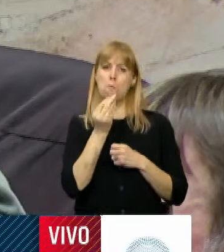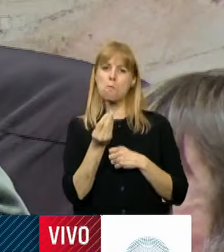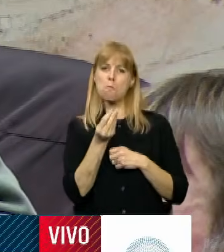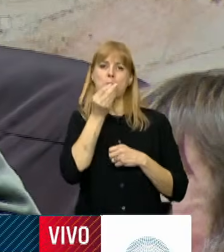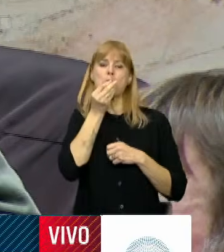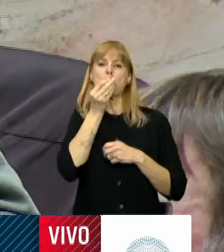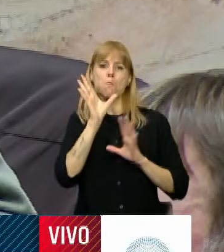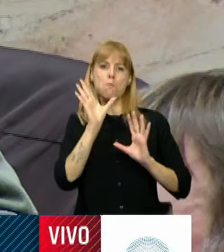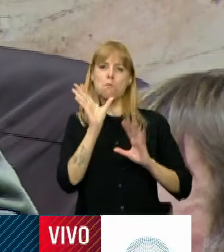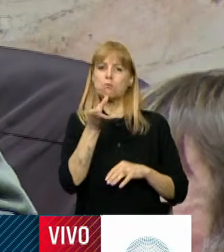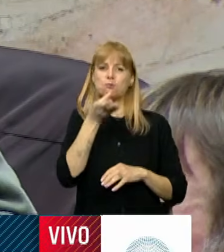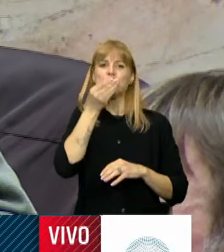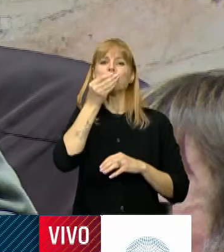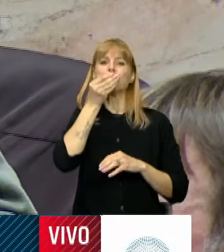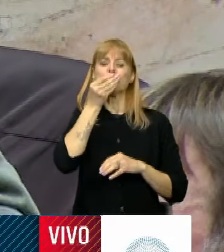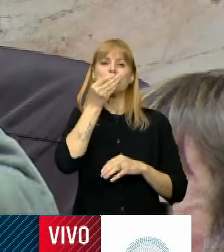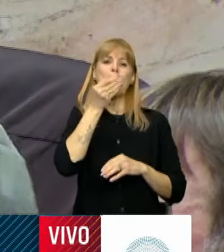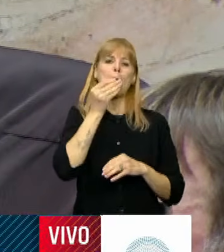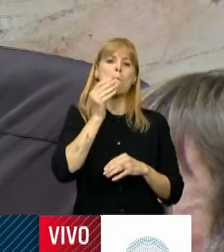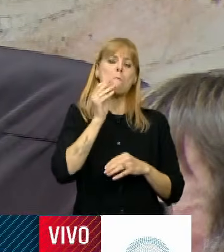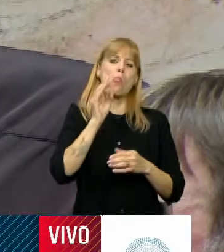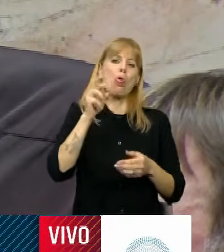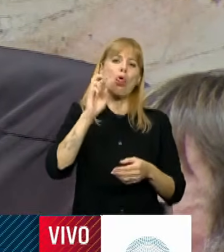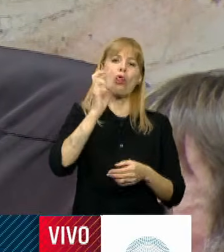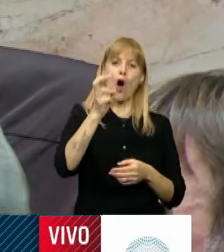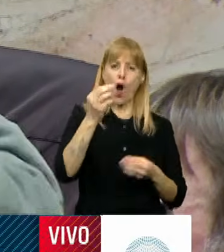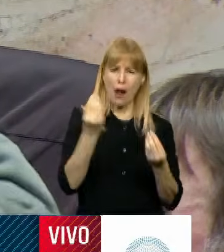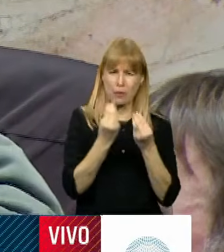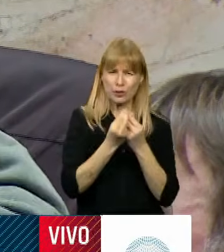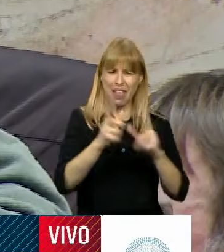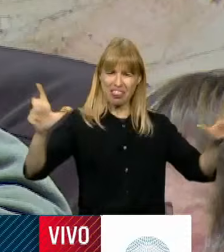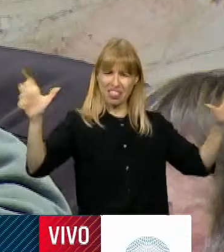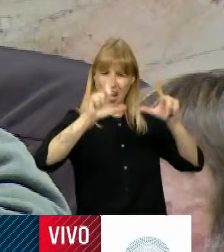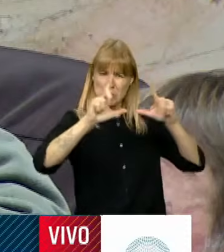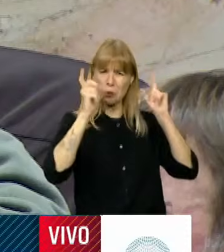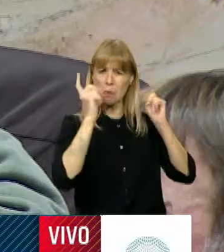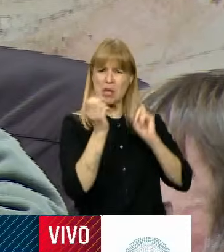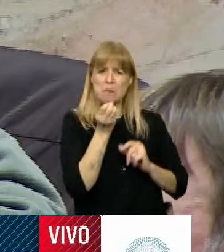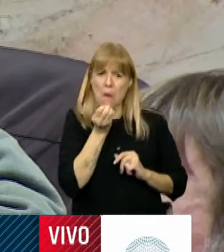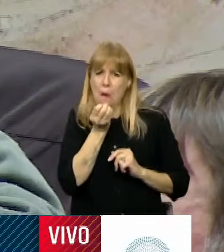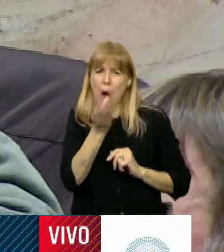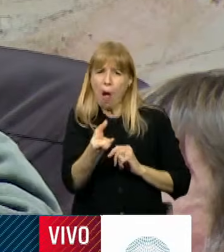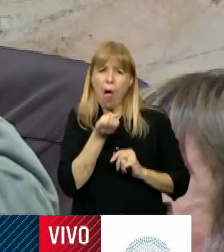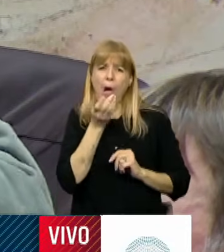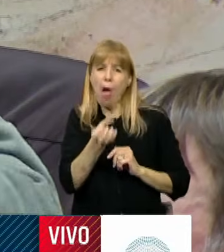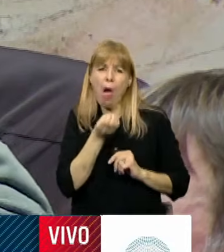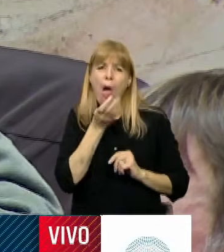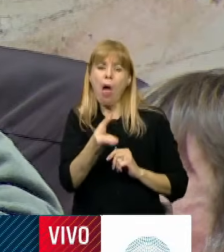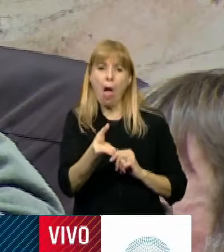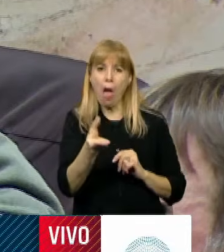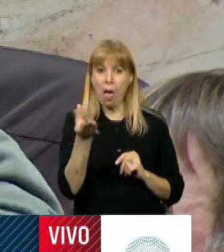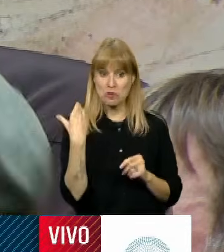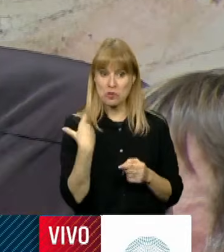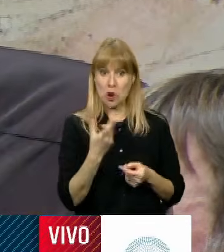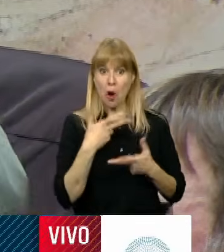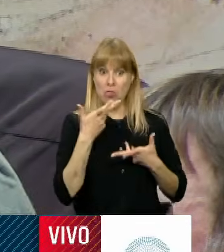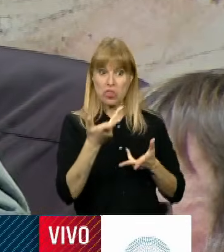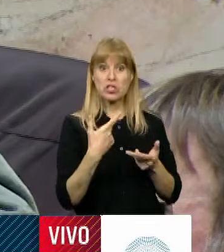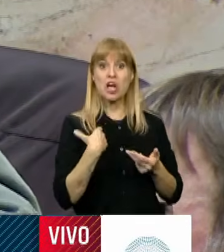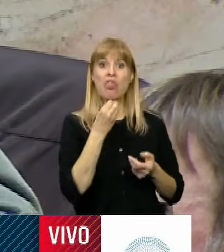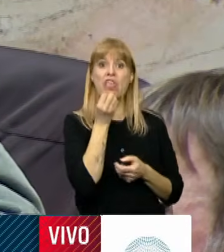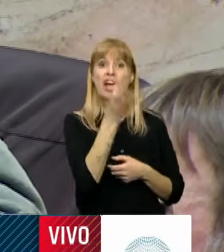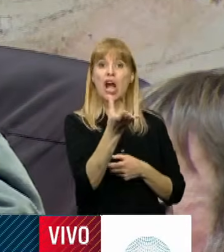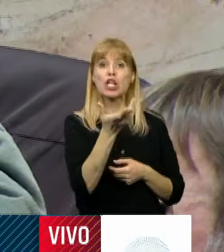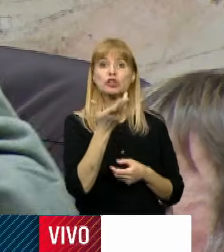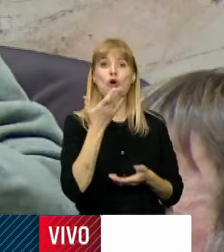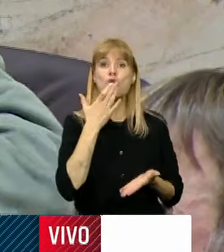miles de dólares. O sea, lo dijo en la televisión, dijo, sí, yo no omití mi declaración jurada, y vino